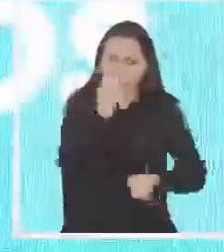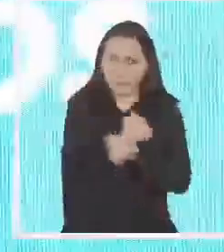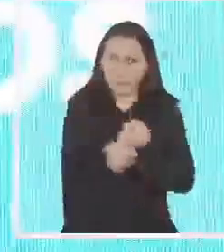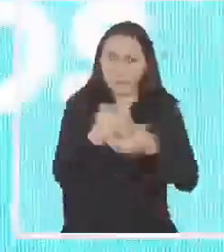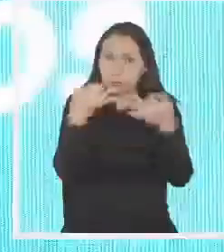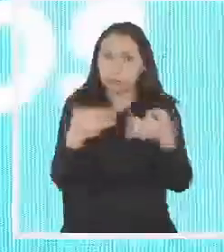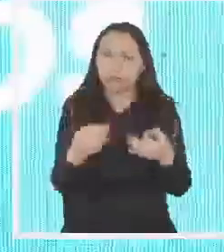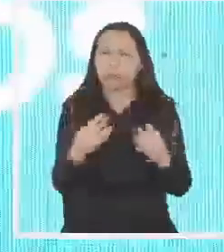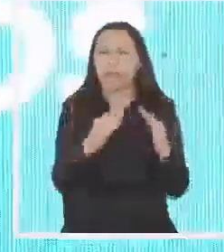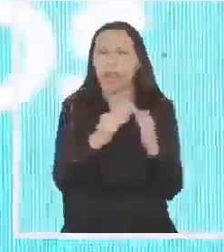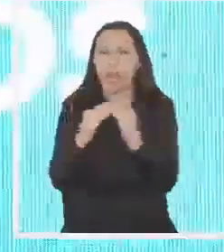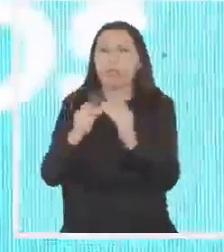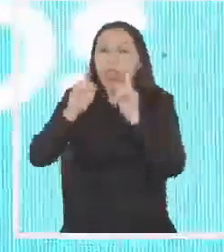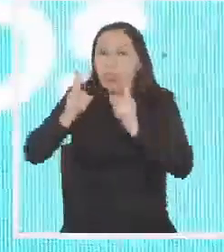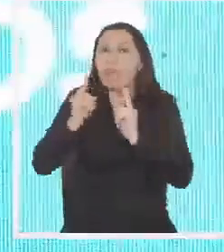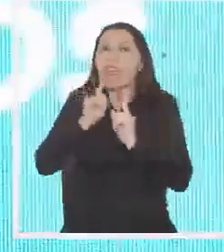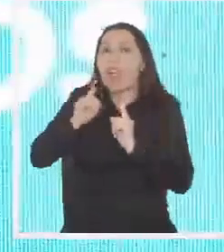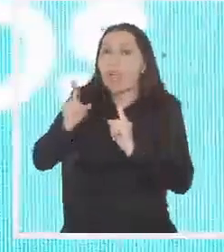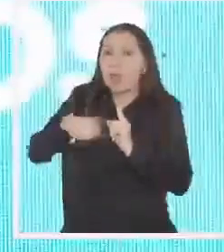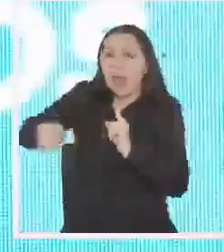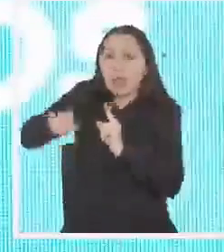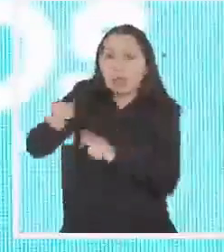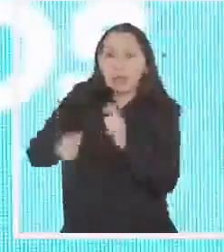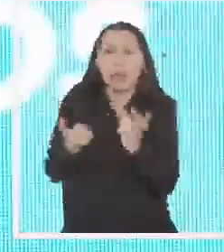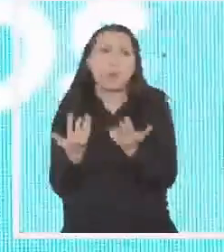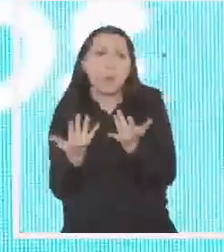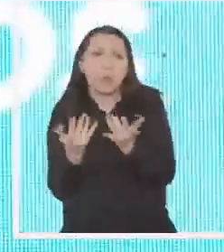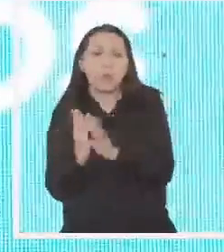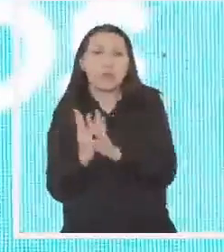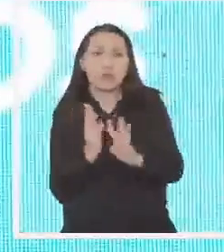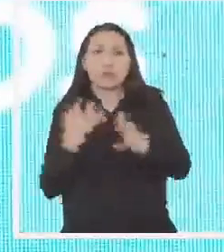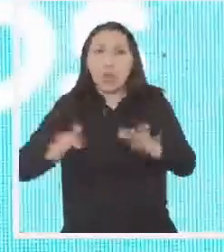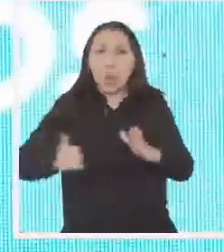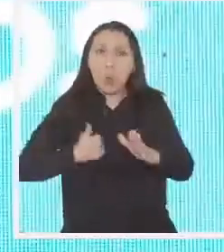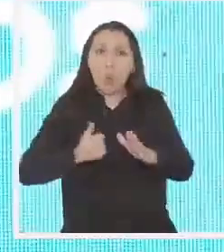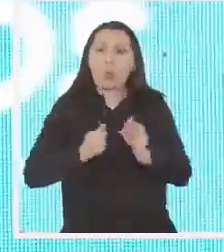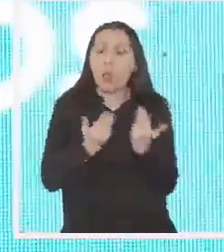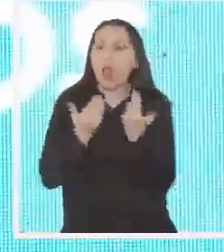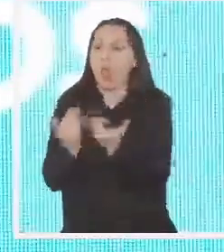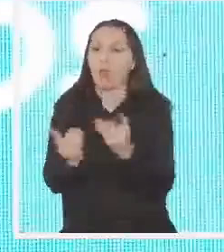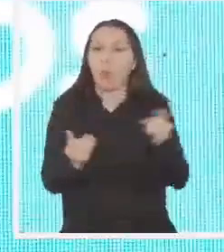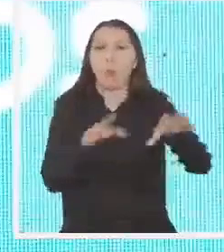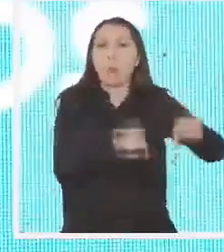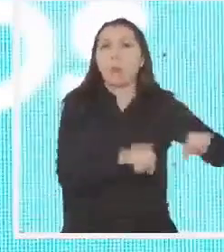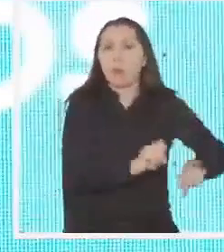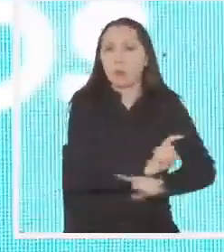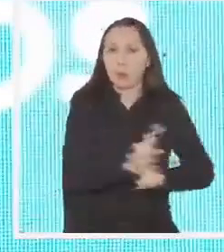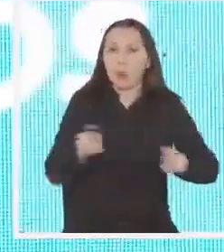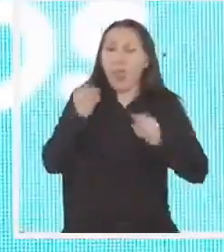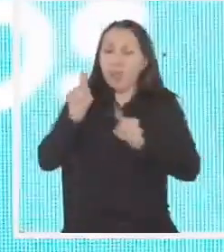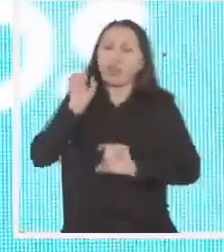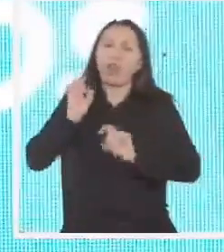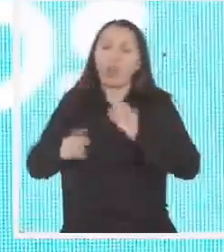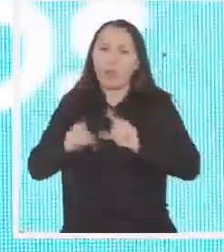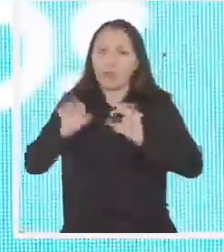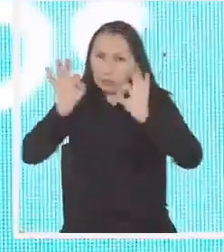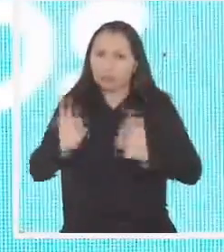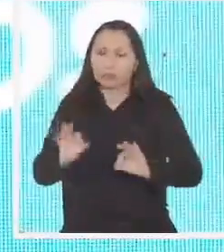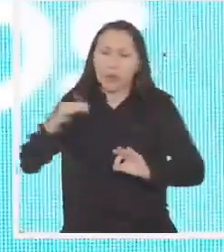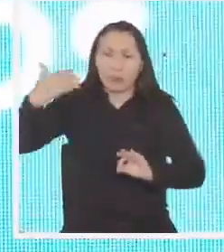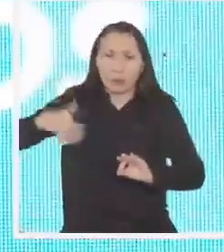las viviendas se entreguen a quien corresponde y a quienes han esperado y han hecho la fila. Esto tiene que defenderse como principio.